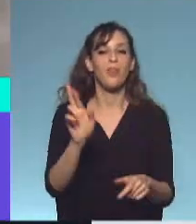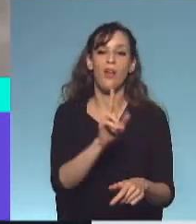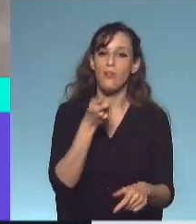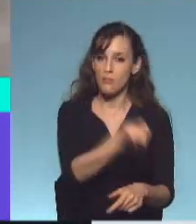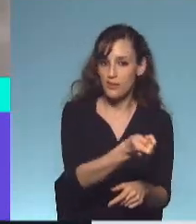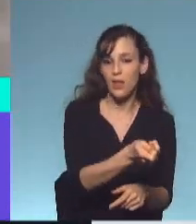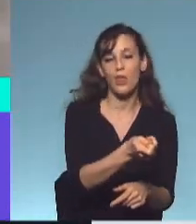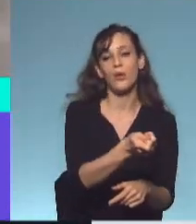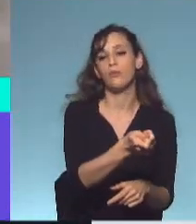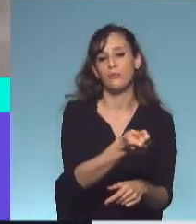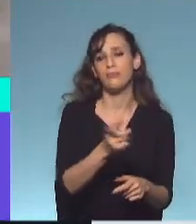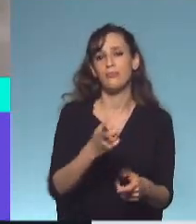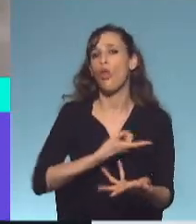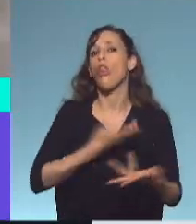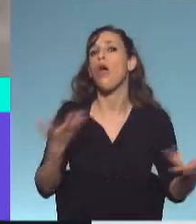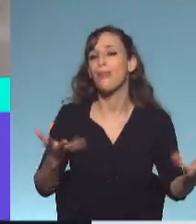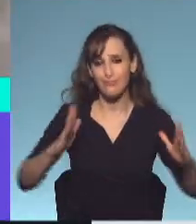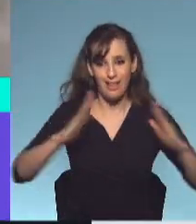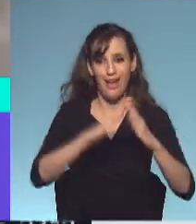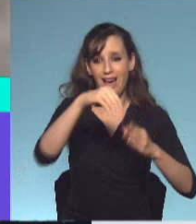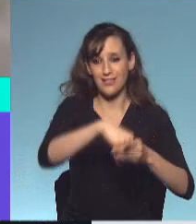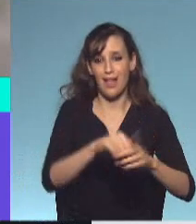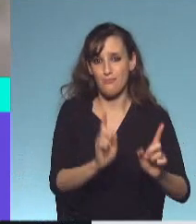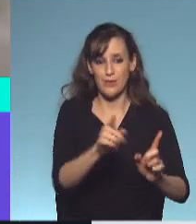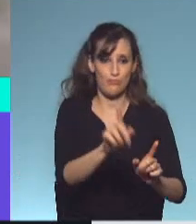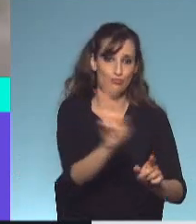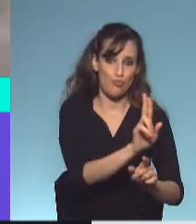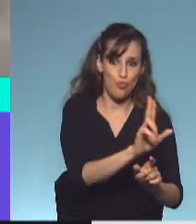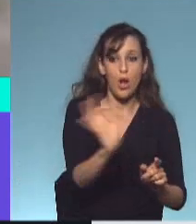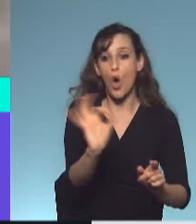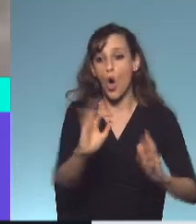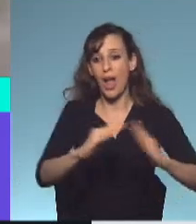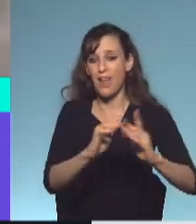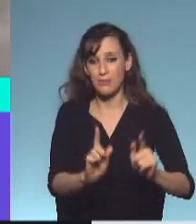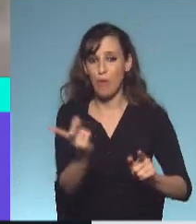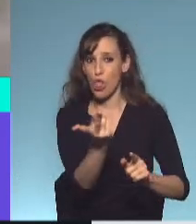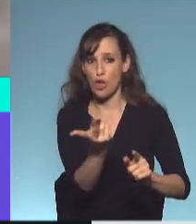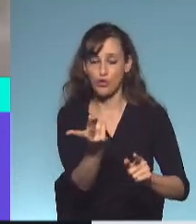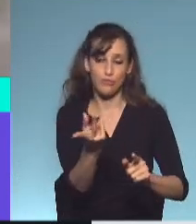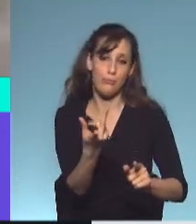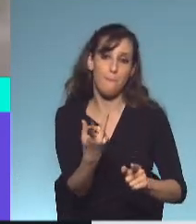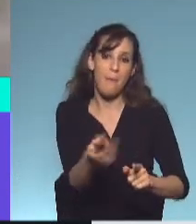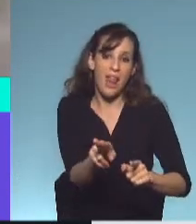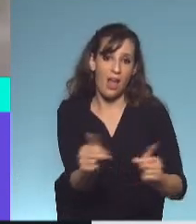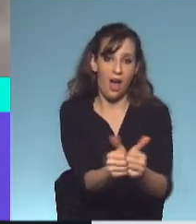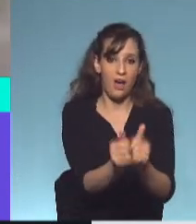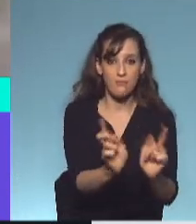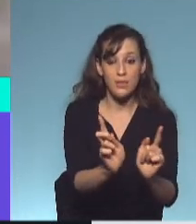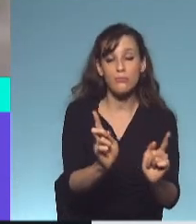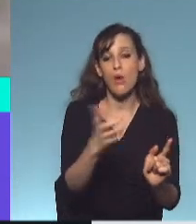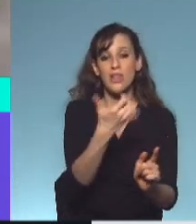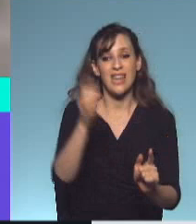en el domicilio de la víctima o en un domicilio compartido y también que el 60% de los victimarios son